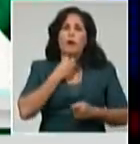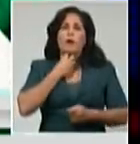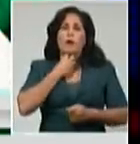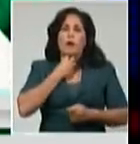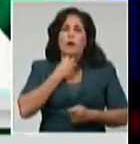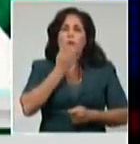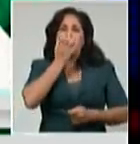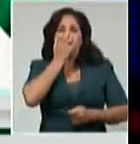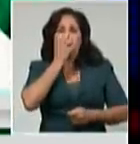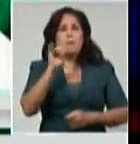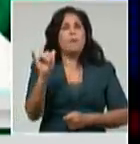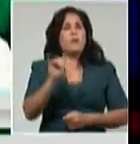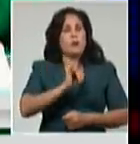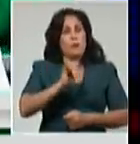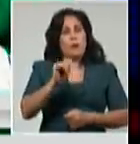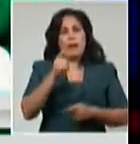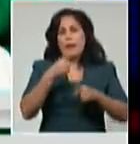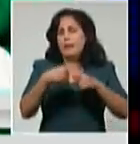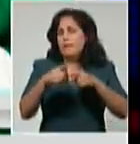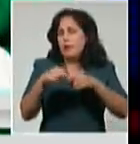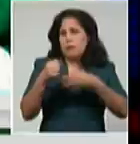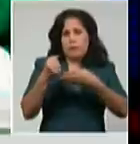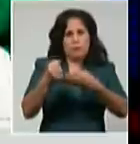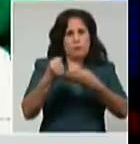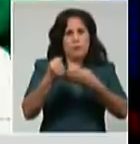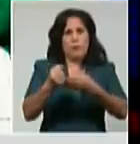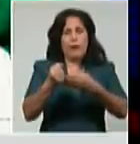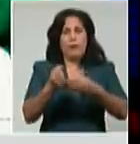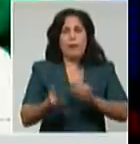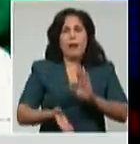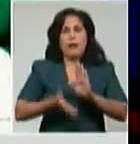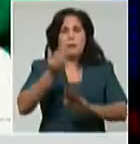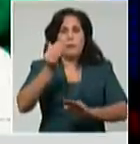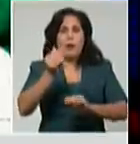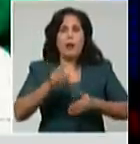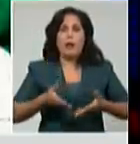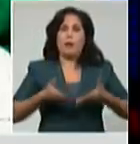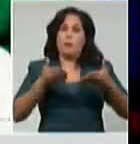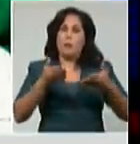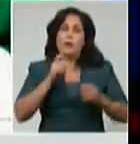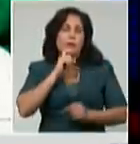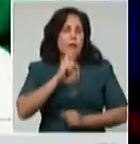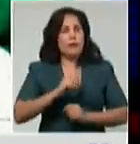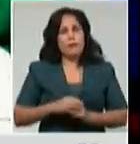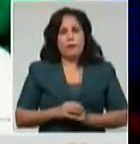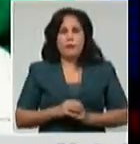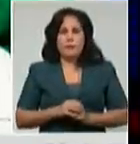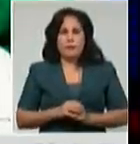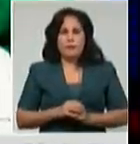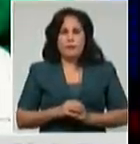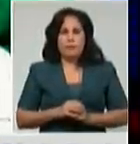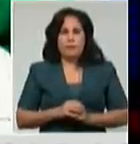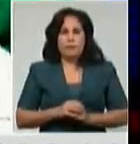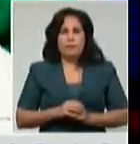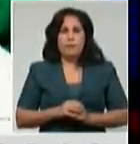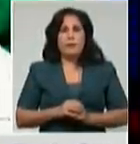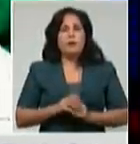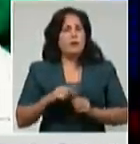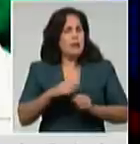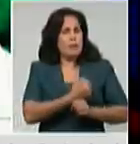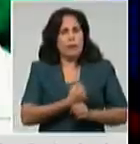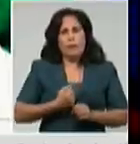un grupo de apoyos para su recuperación. Se hizo todo el esfuerzo,